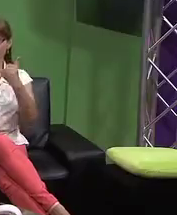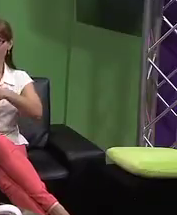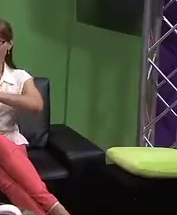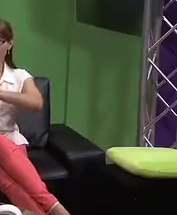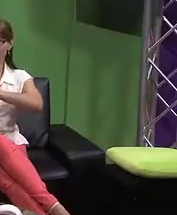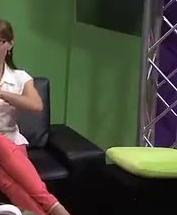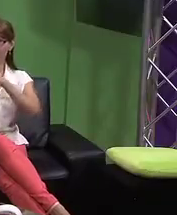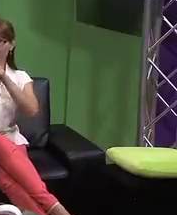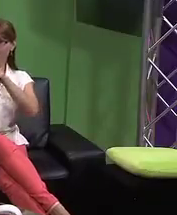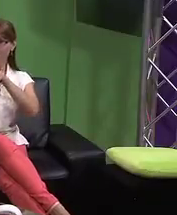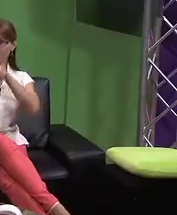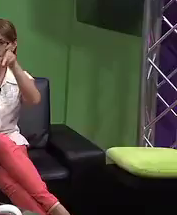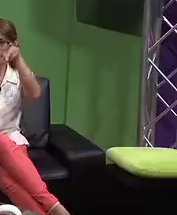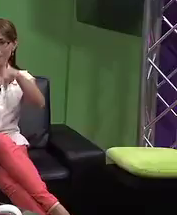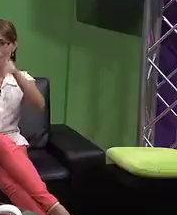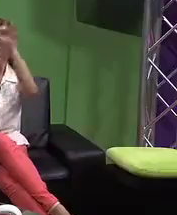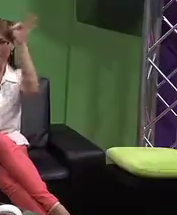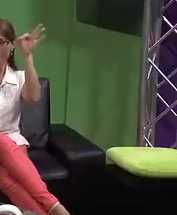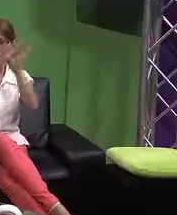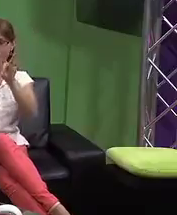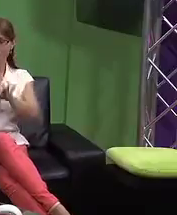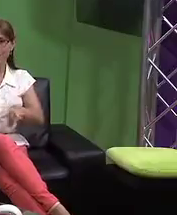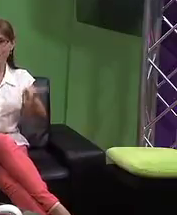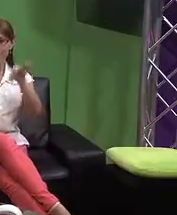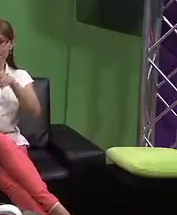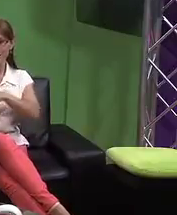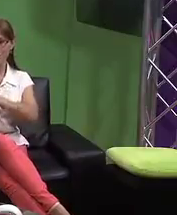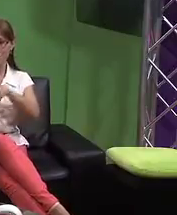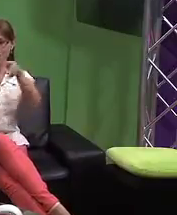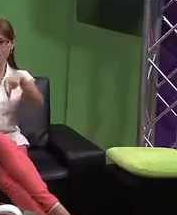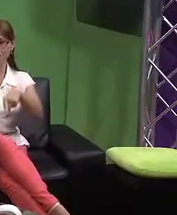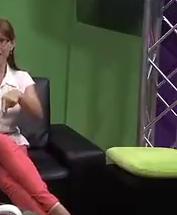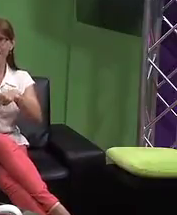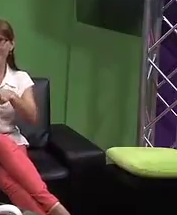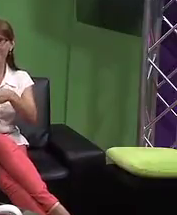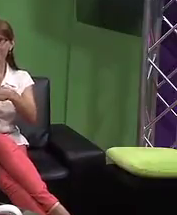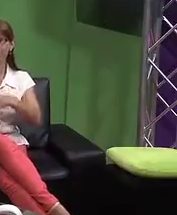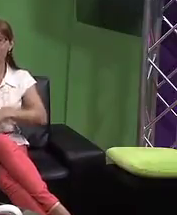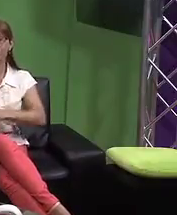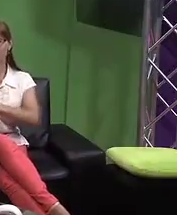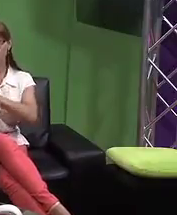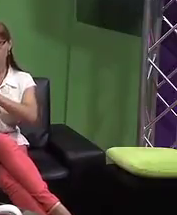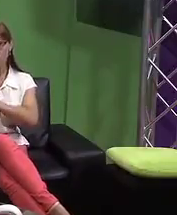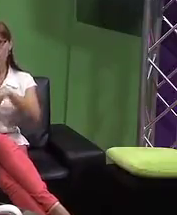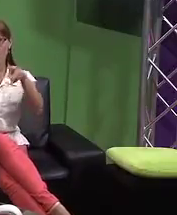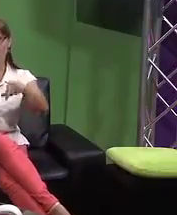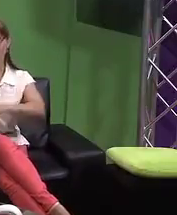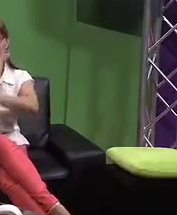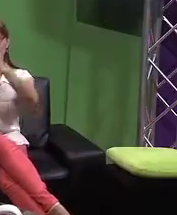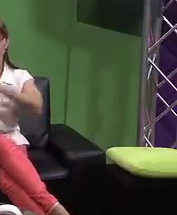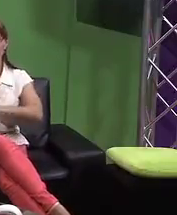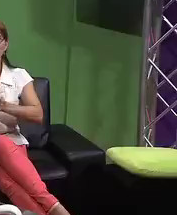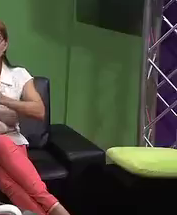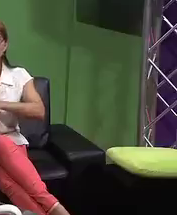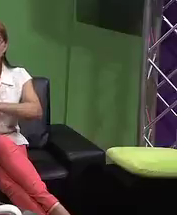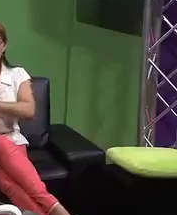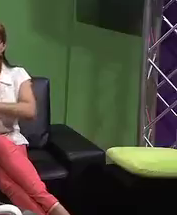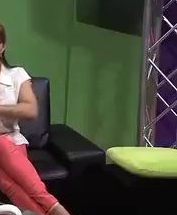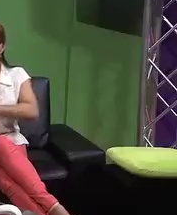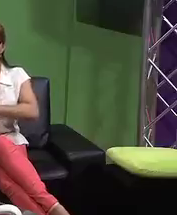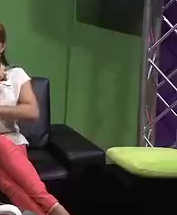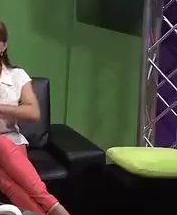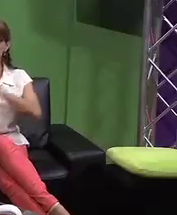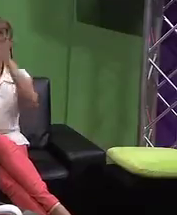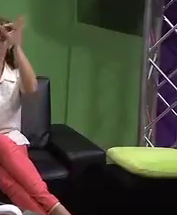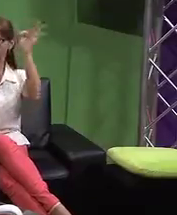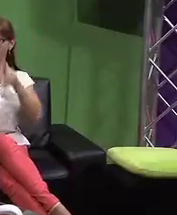momento de conocer a nuestro personaje destacado de hoy. En esta sección rendimos homenaje a personas con discapacidad o adultas mayores que